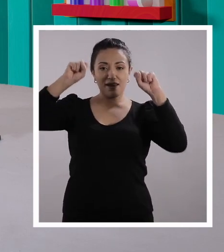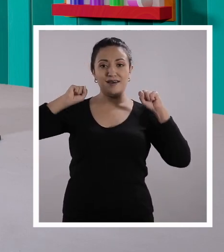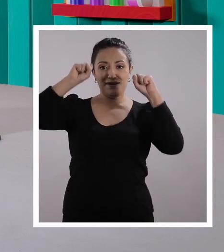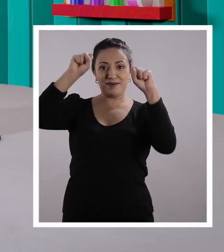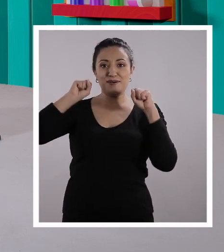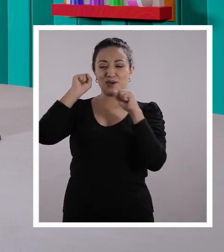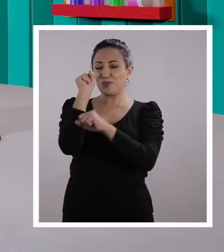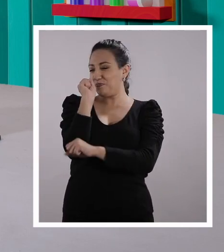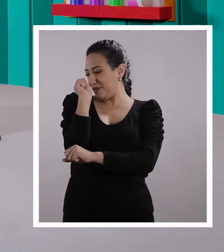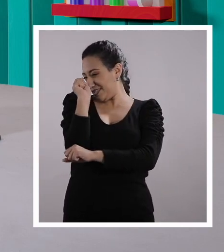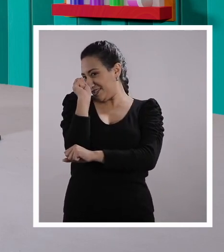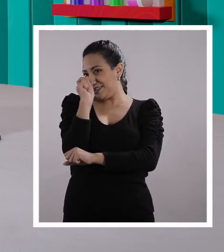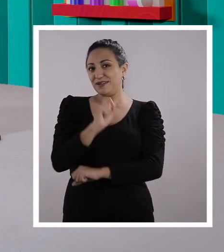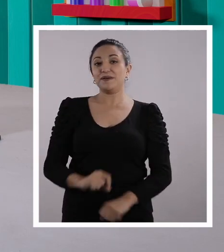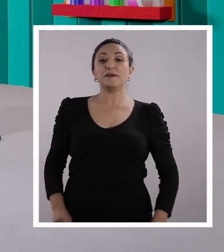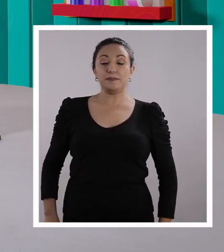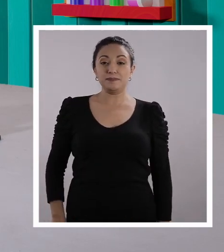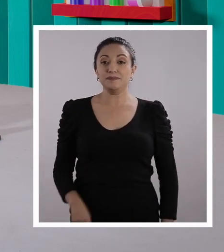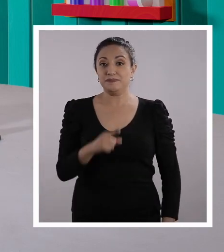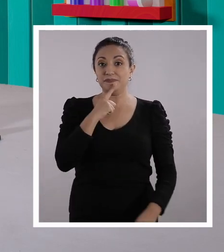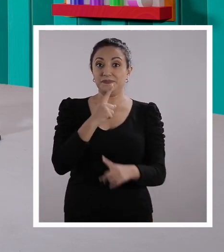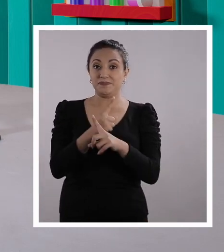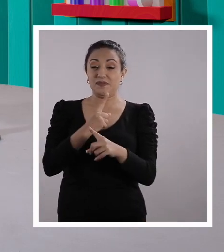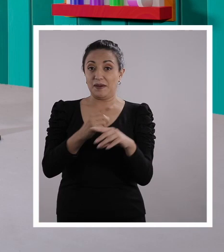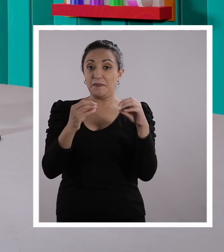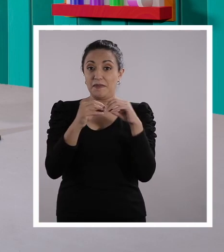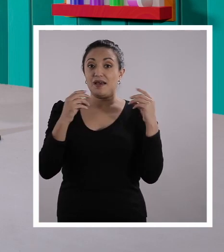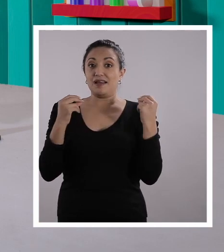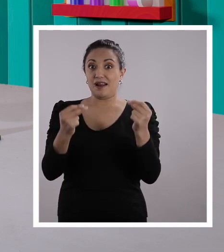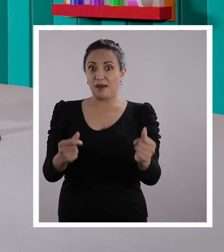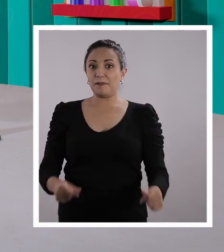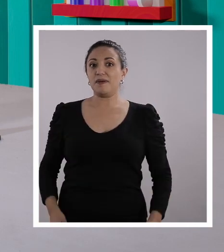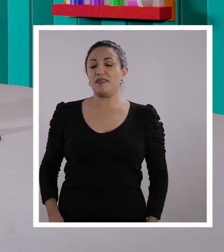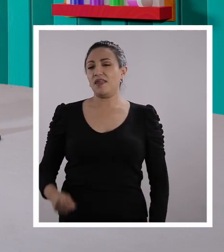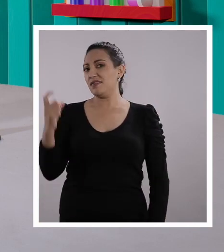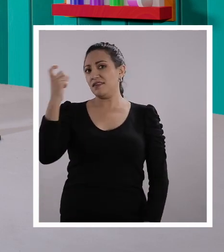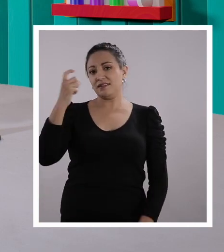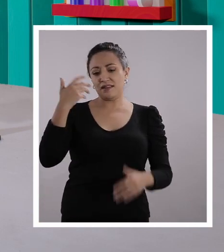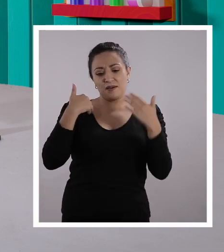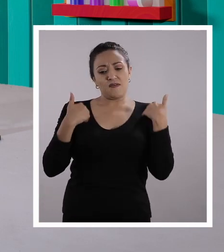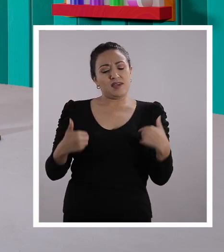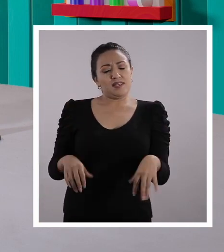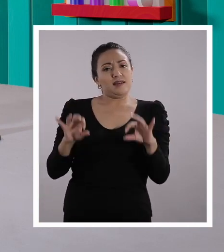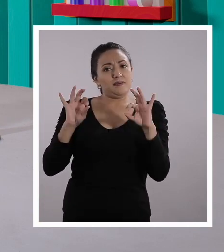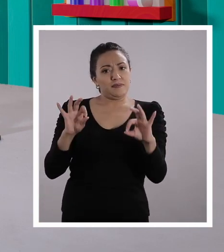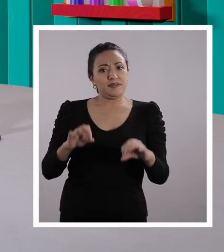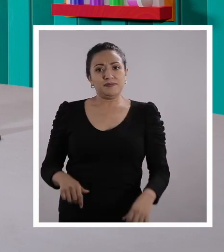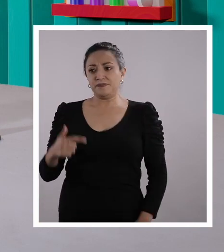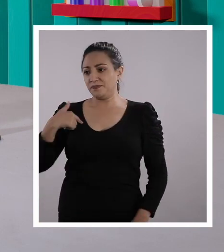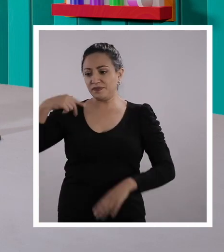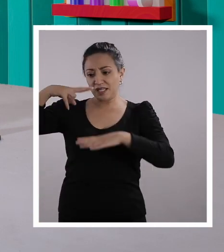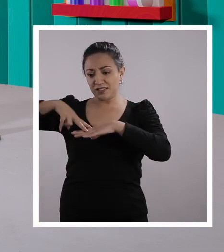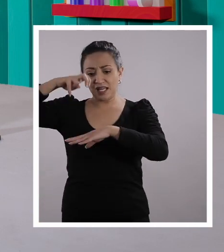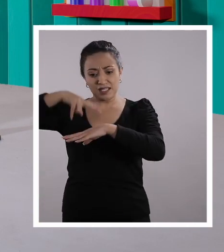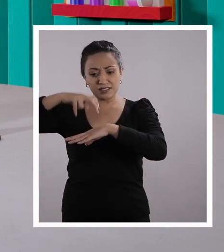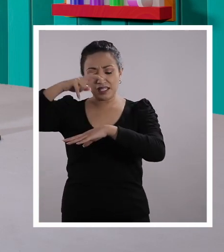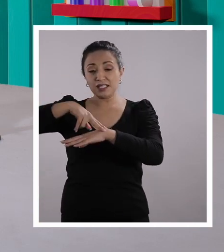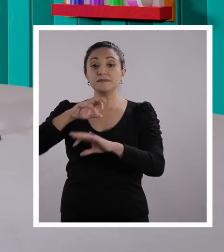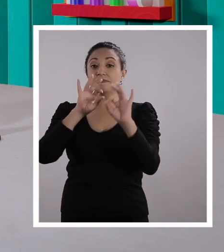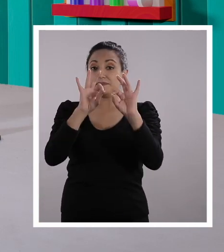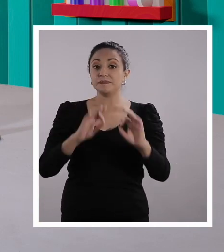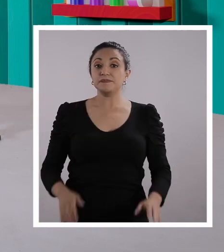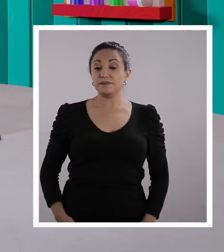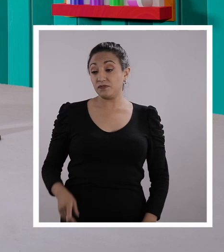por varios segundos si realmente necesita tener una condición física excelente esto de saltar